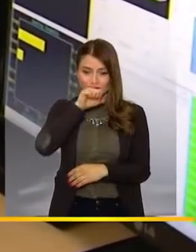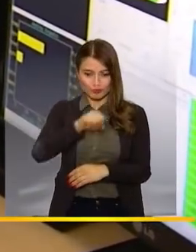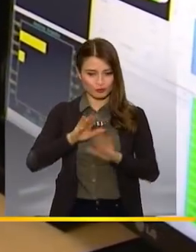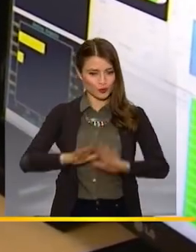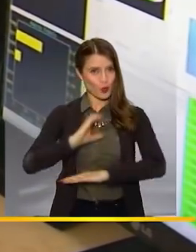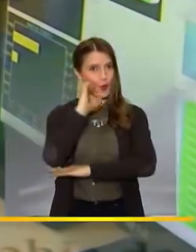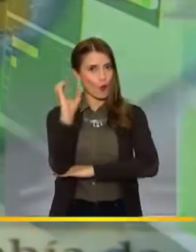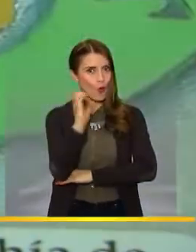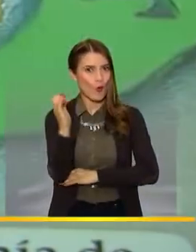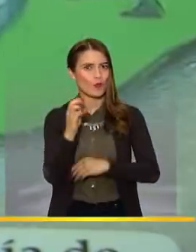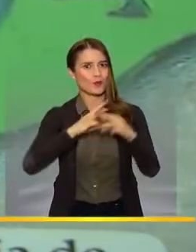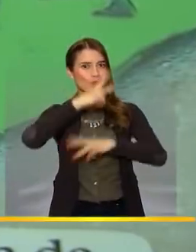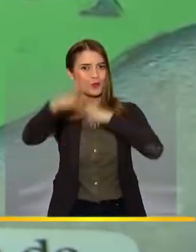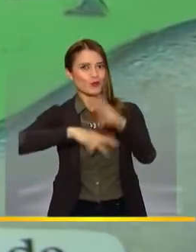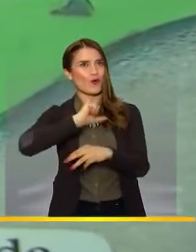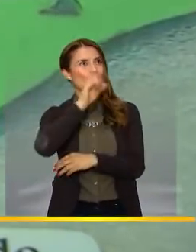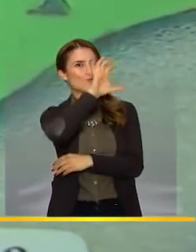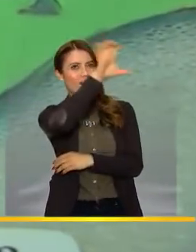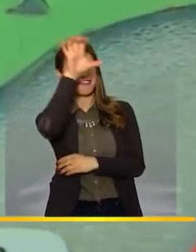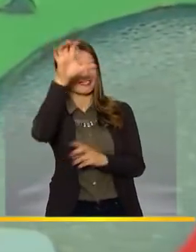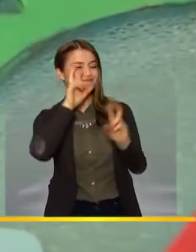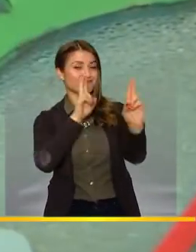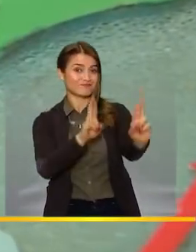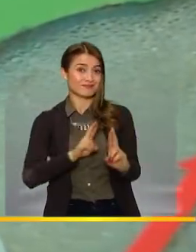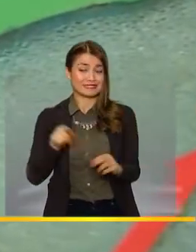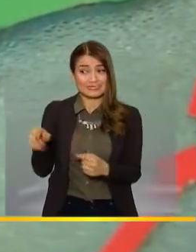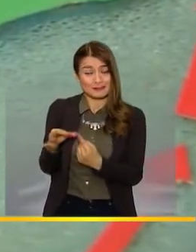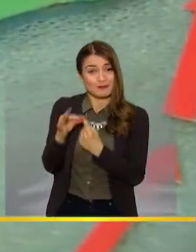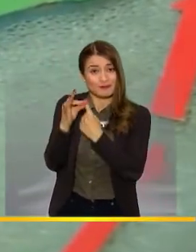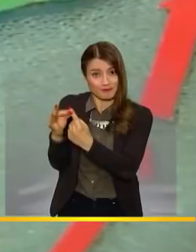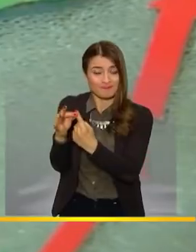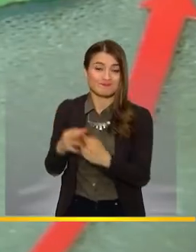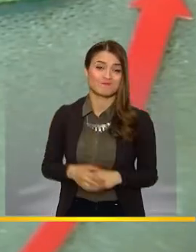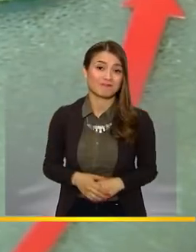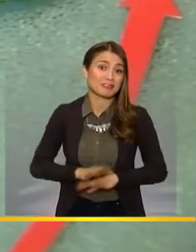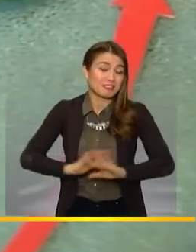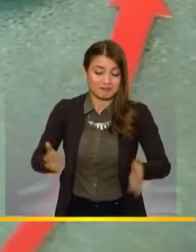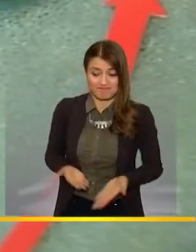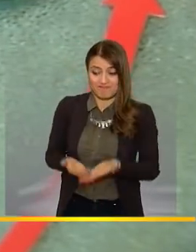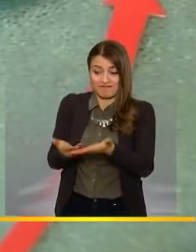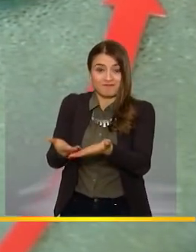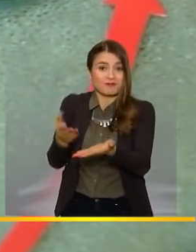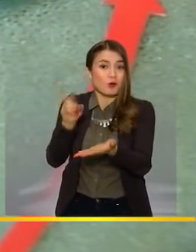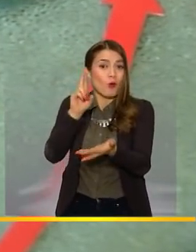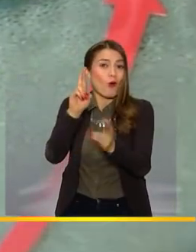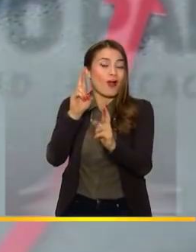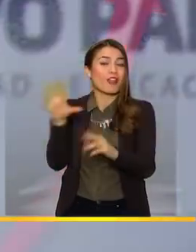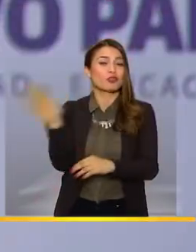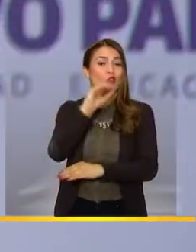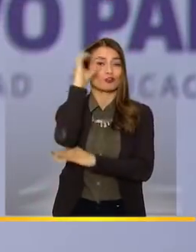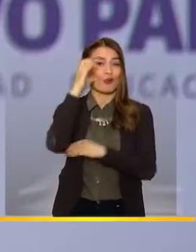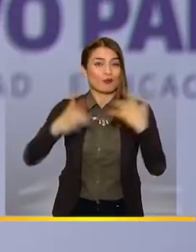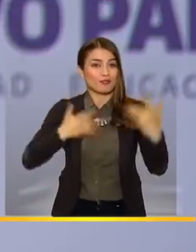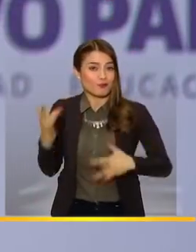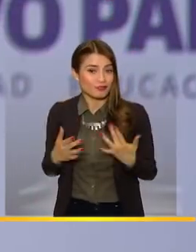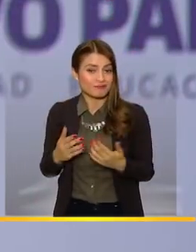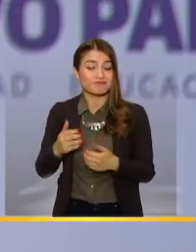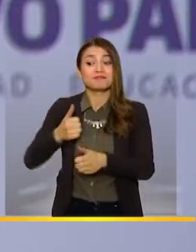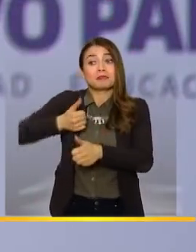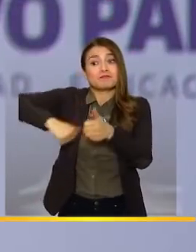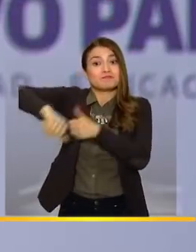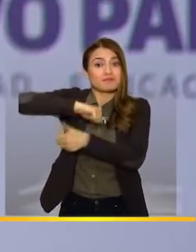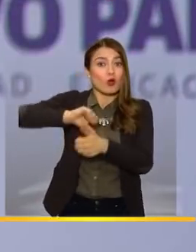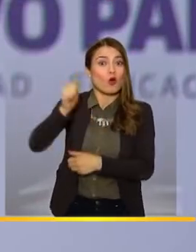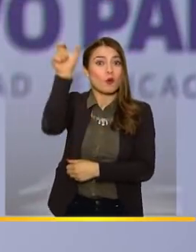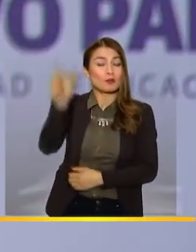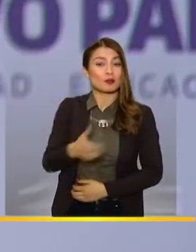museo para el mundo, por la importancia que tiene este hallazgo. Esto es lo que le dejamos al país, esto le dejamos al